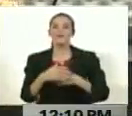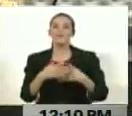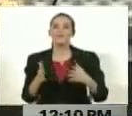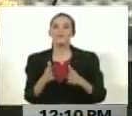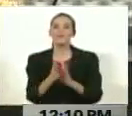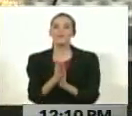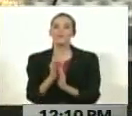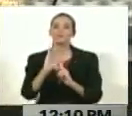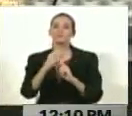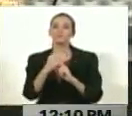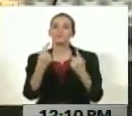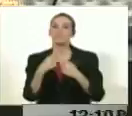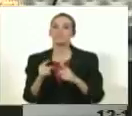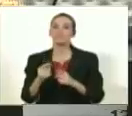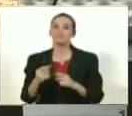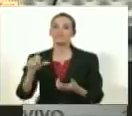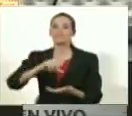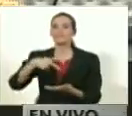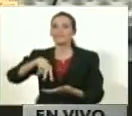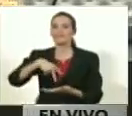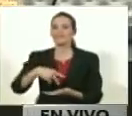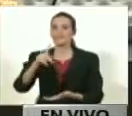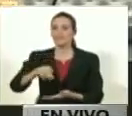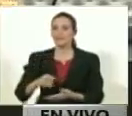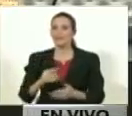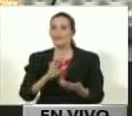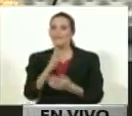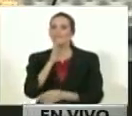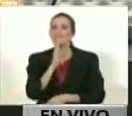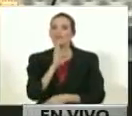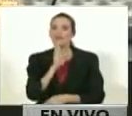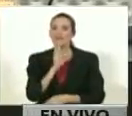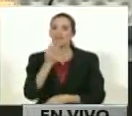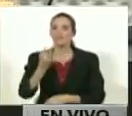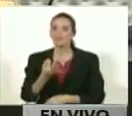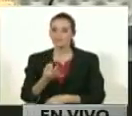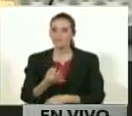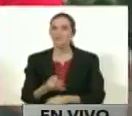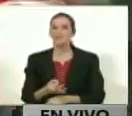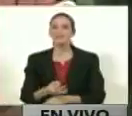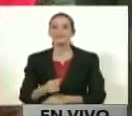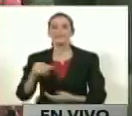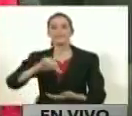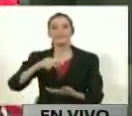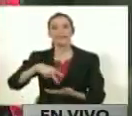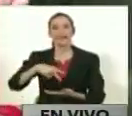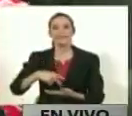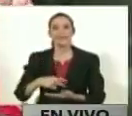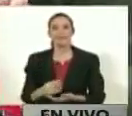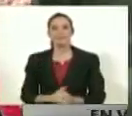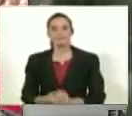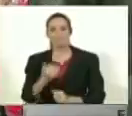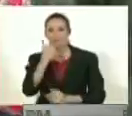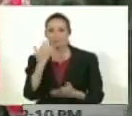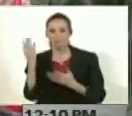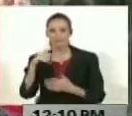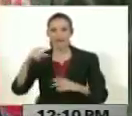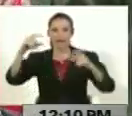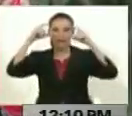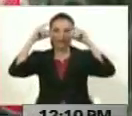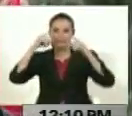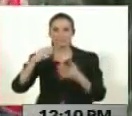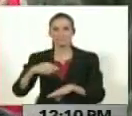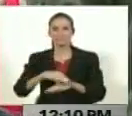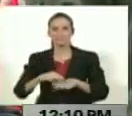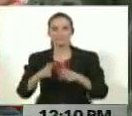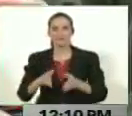Cultura, otro salsero directamente de Barinas. Salsa Brava de Barinas, Adán Chávez. Ministro de